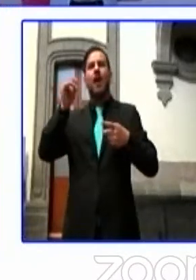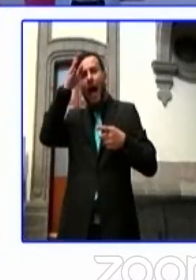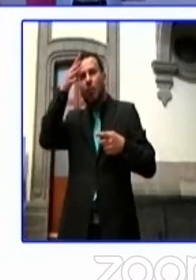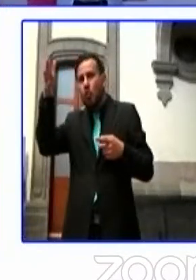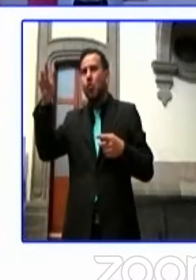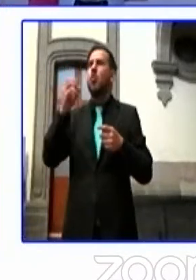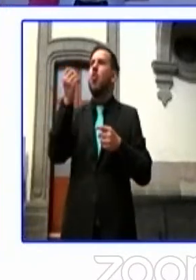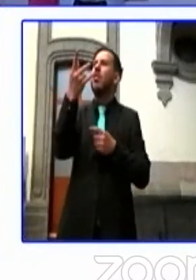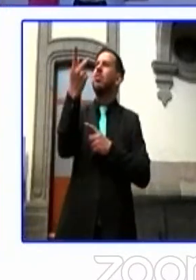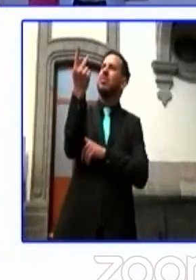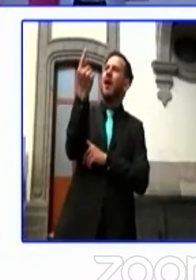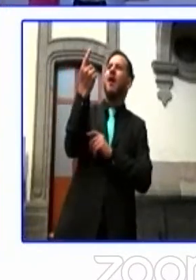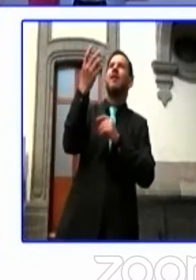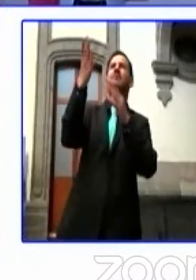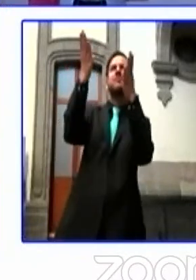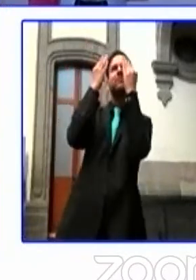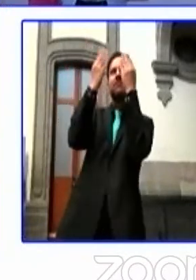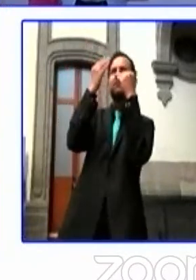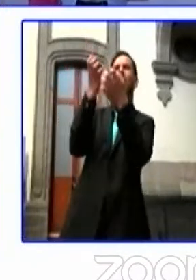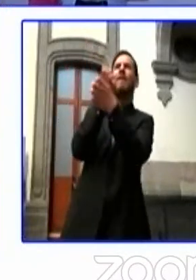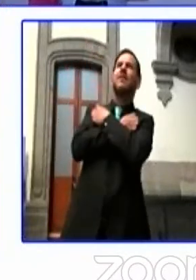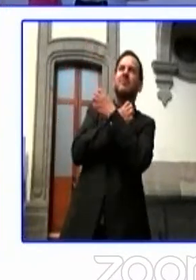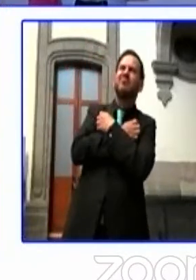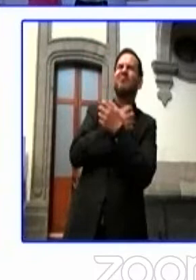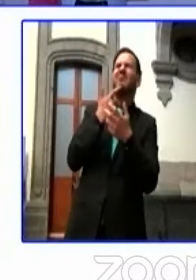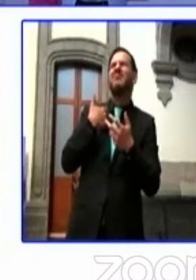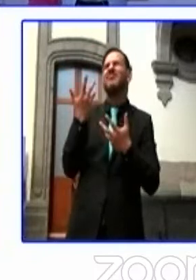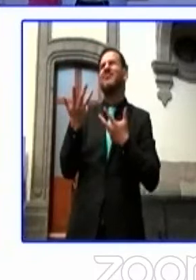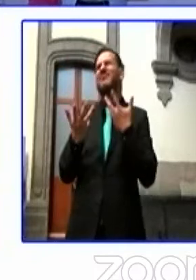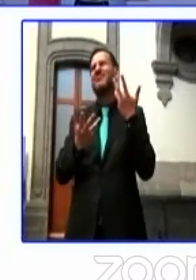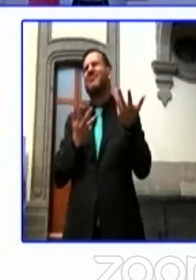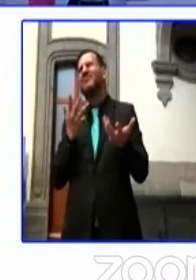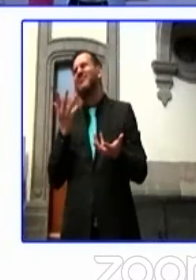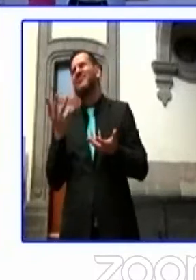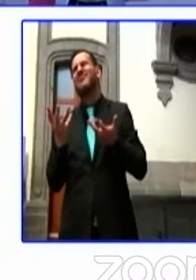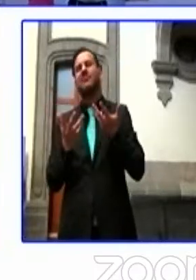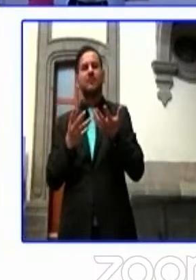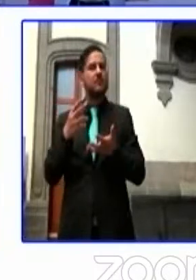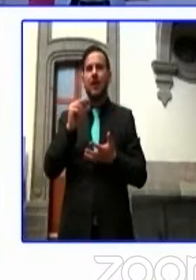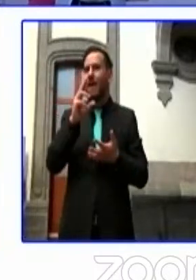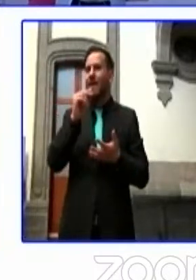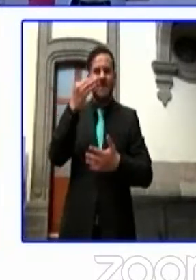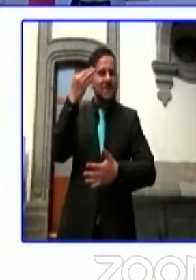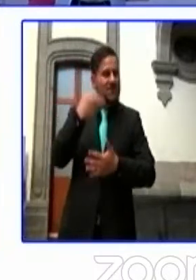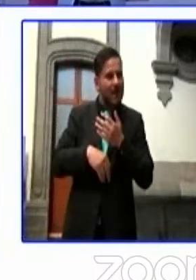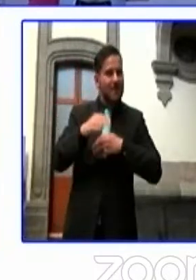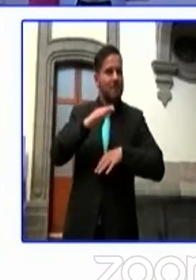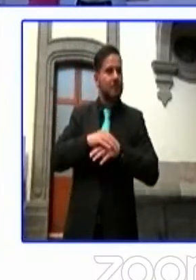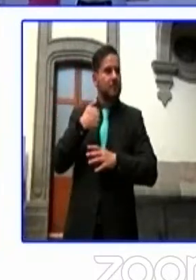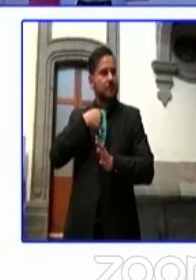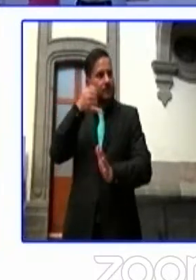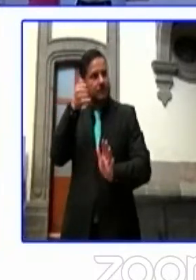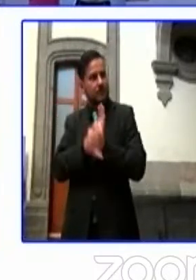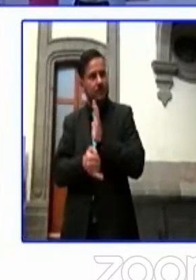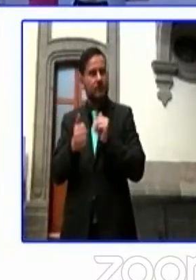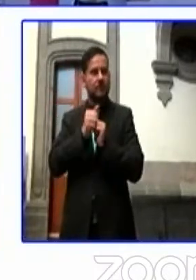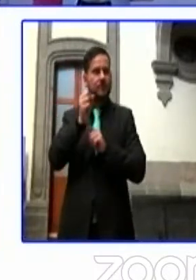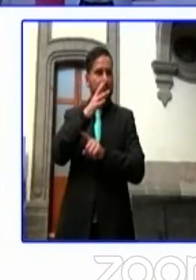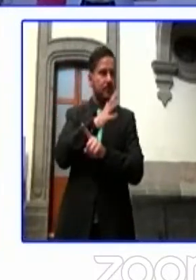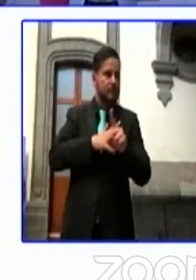o educación a distancia es lamentable. Y todavía no medimos el impacto de todos esos